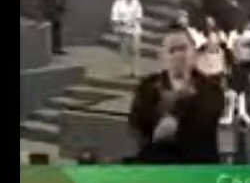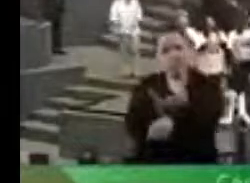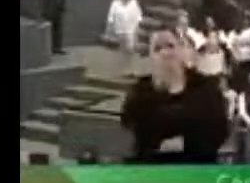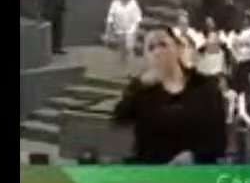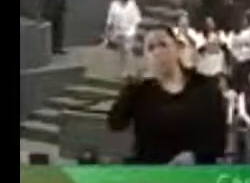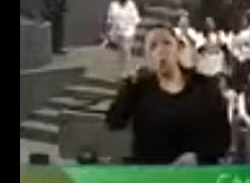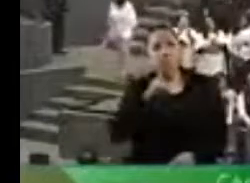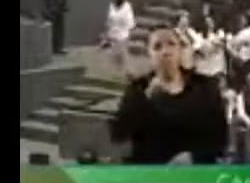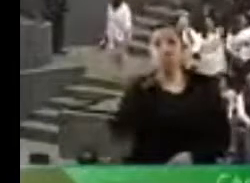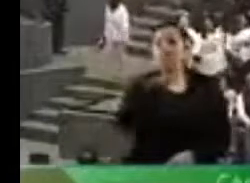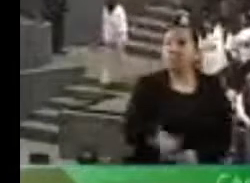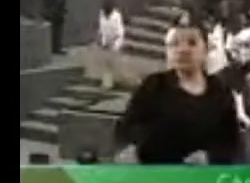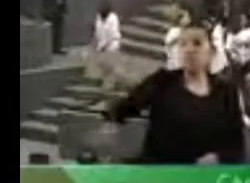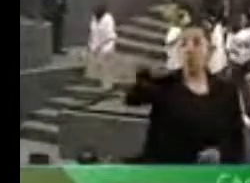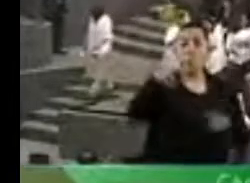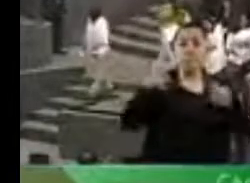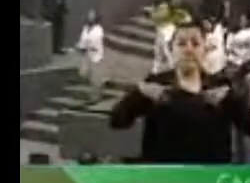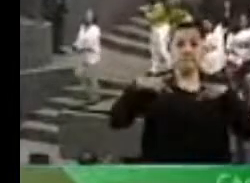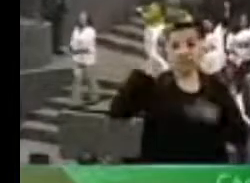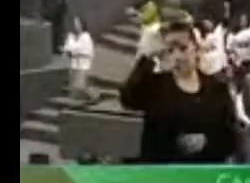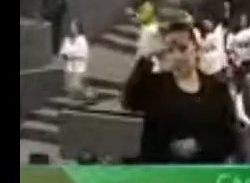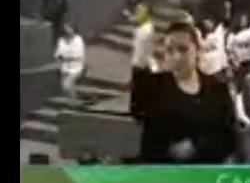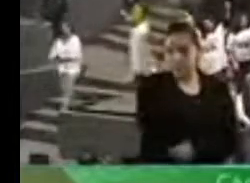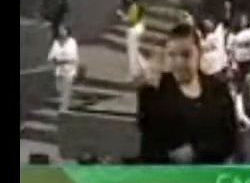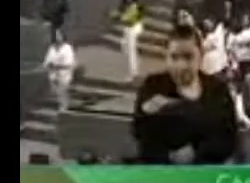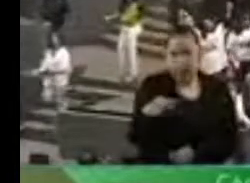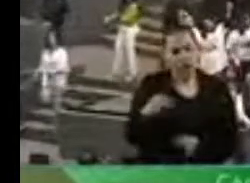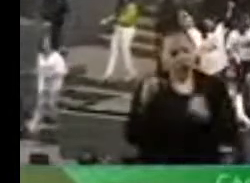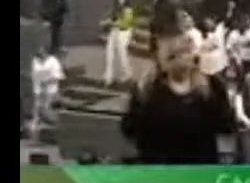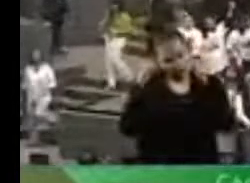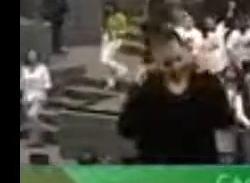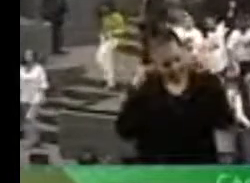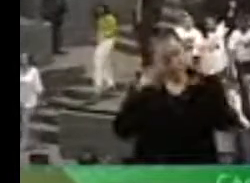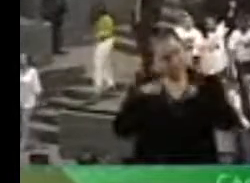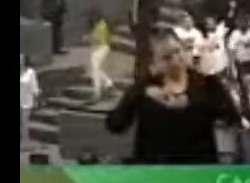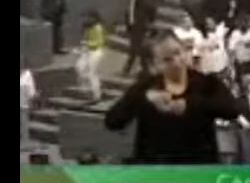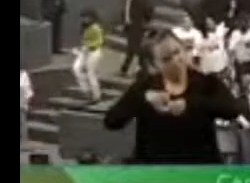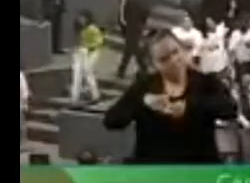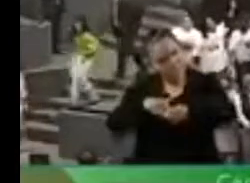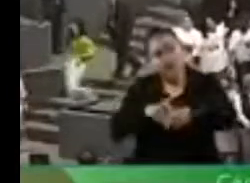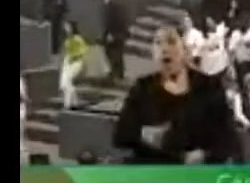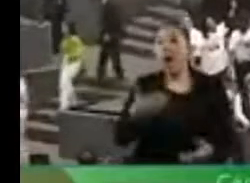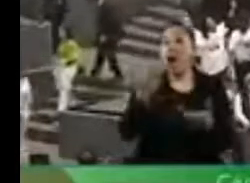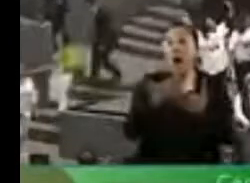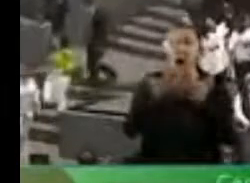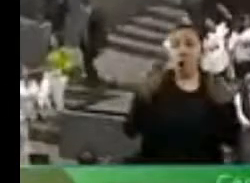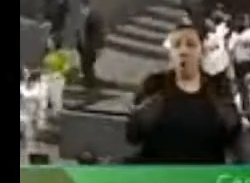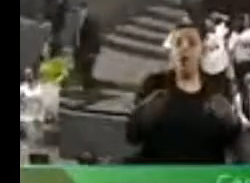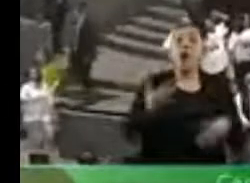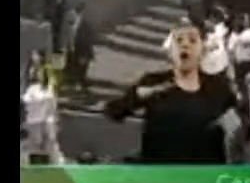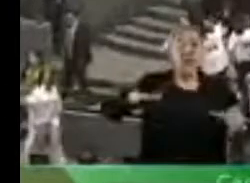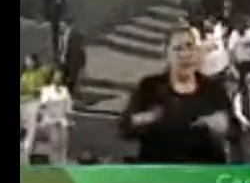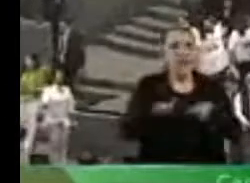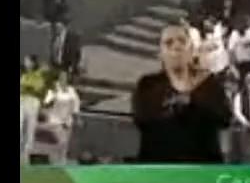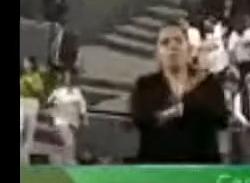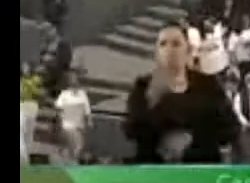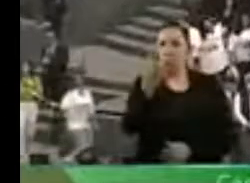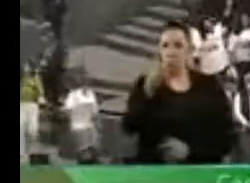México! ¡Larga vida a la revolución sin violencia, que es la cuarta transformación! ¡Larga vida al